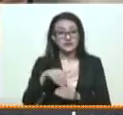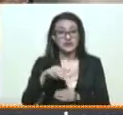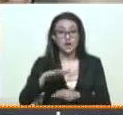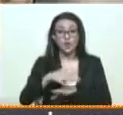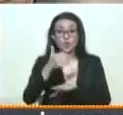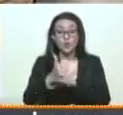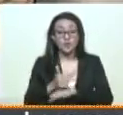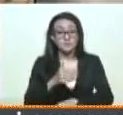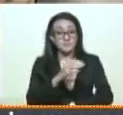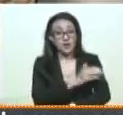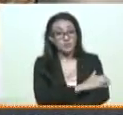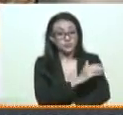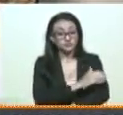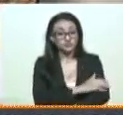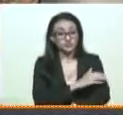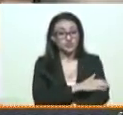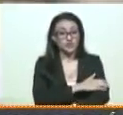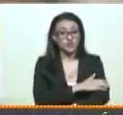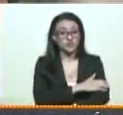fascista